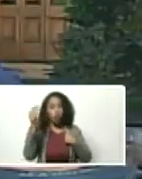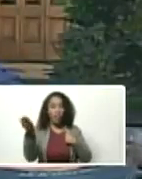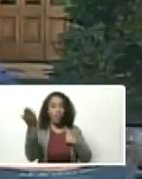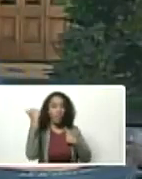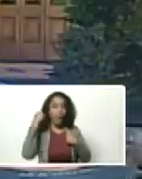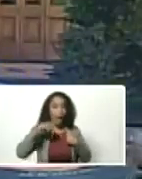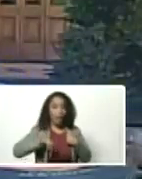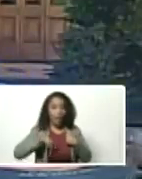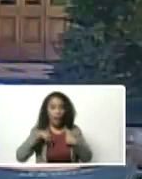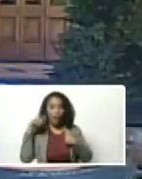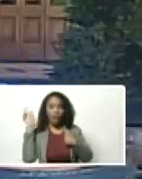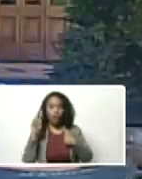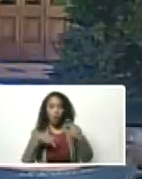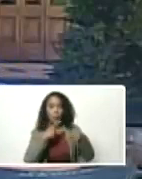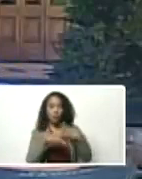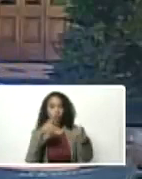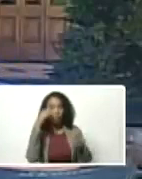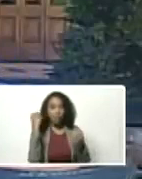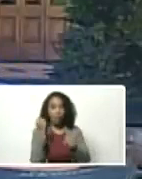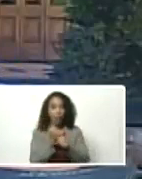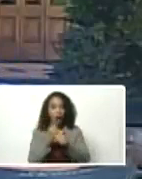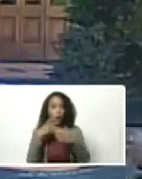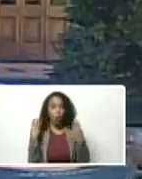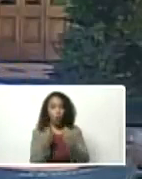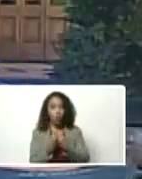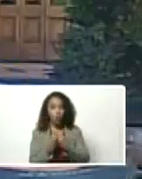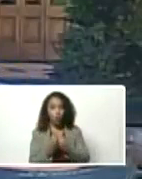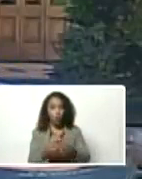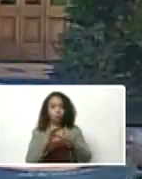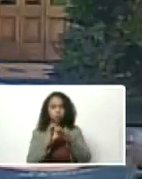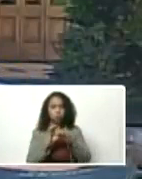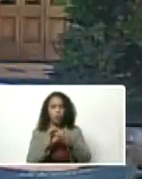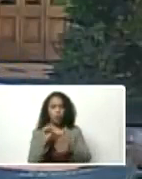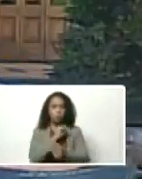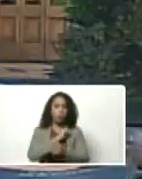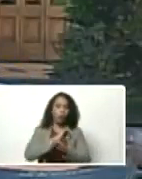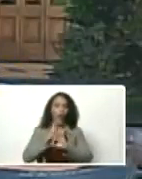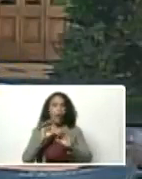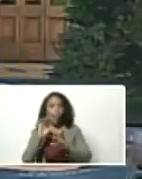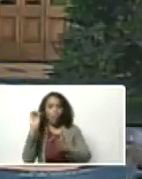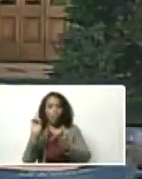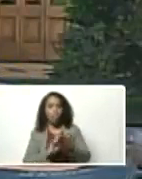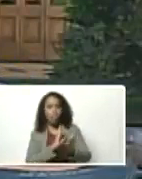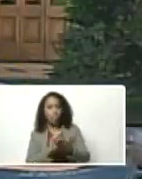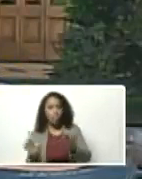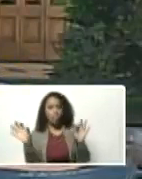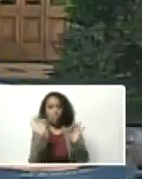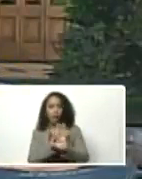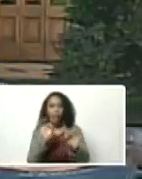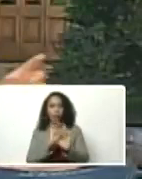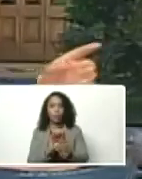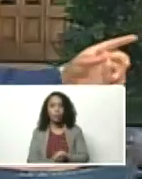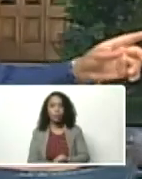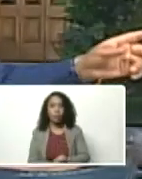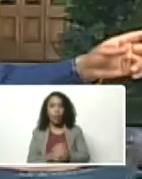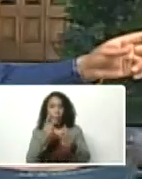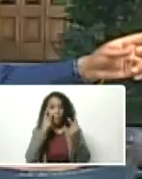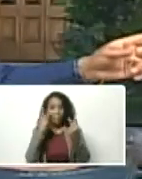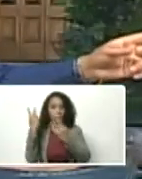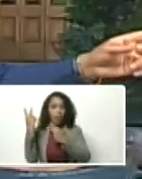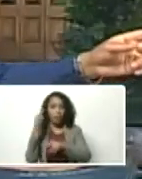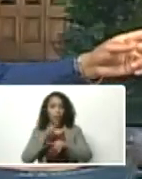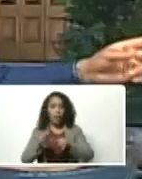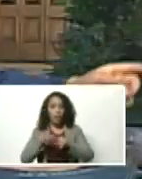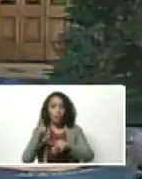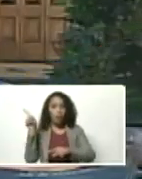a producir y a trabajar con nosotros, hermanados, sin xenofobia, sin discriminación. Miren el caso del niño en